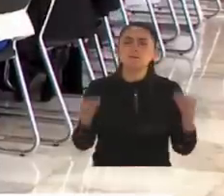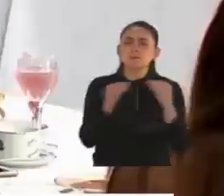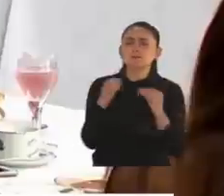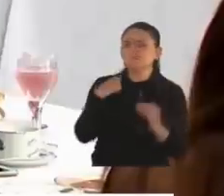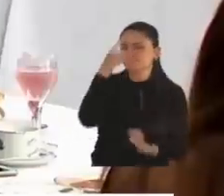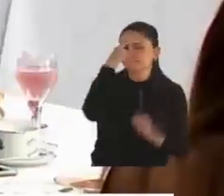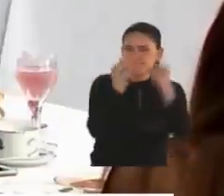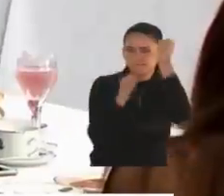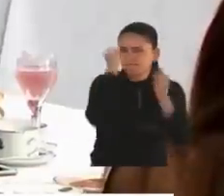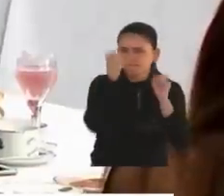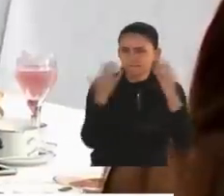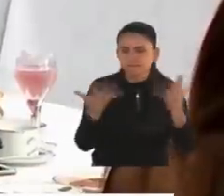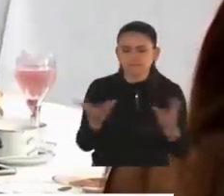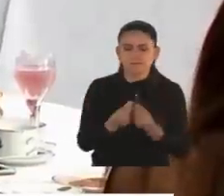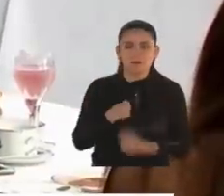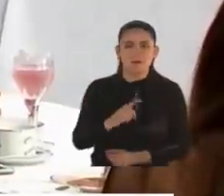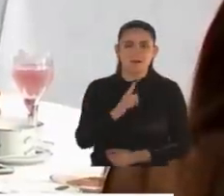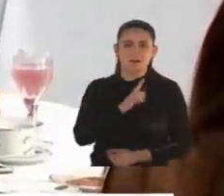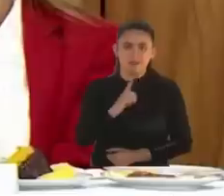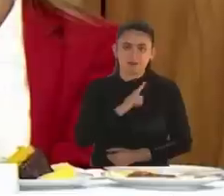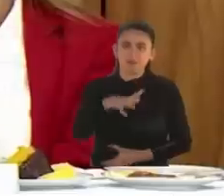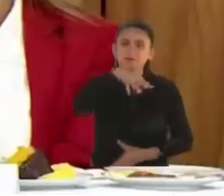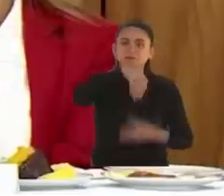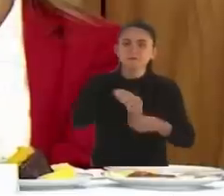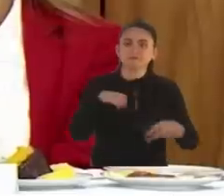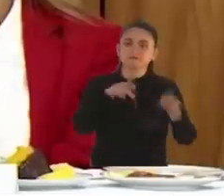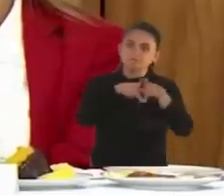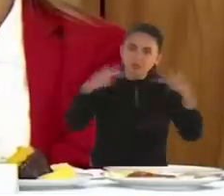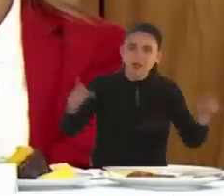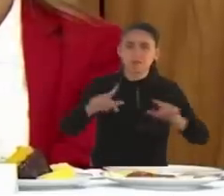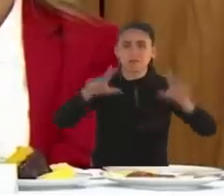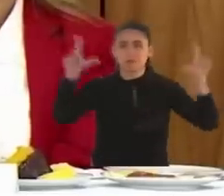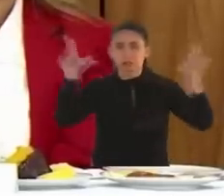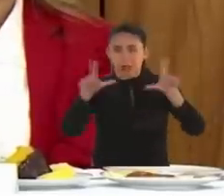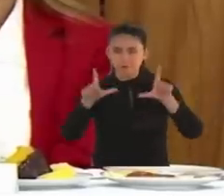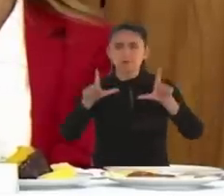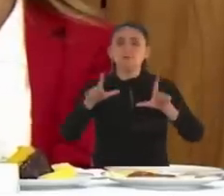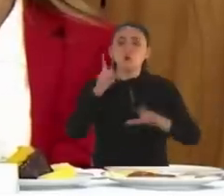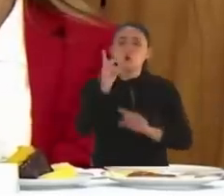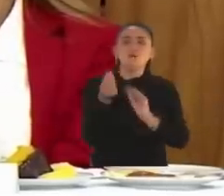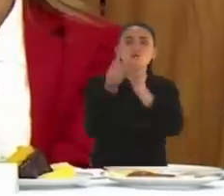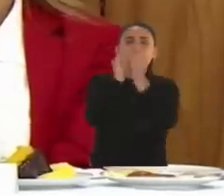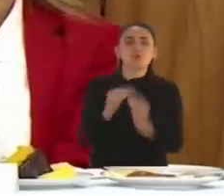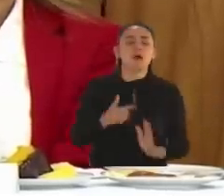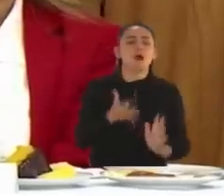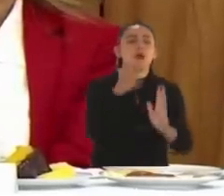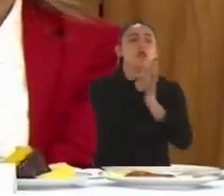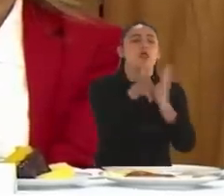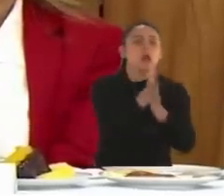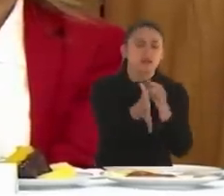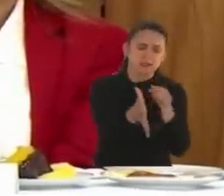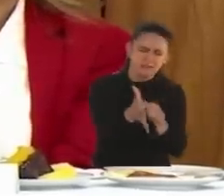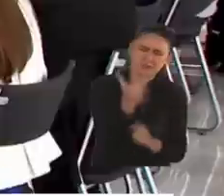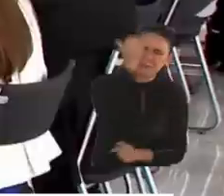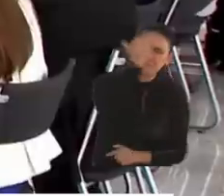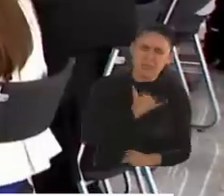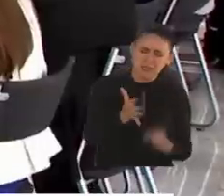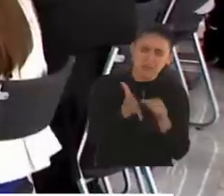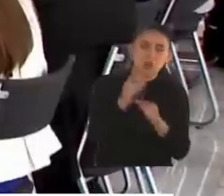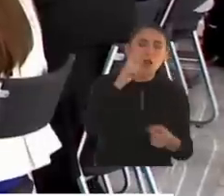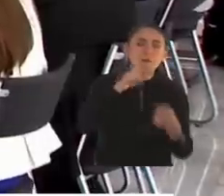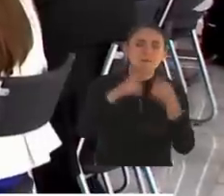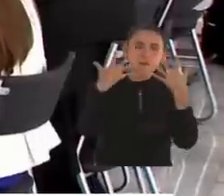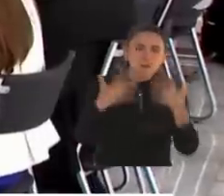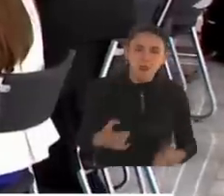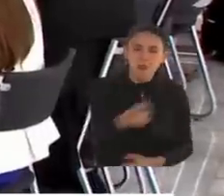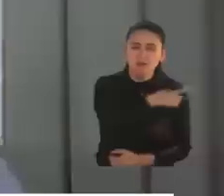preocupación fue la destitución de los líderes de los medios de comunicación públicos de Brasil por la forma en que cubrieron el que el oficialismo consideró un intento de golpe de Estado.